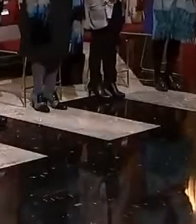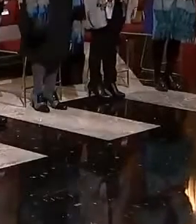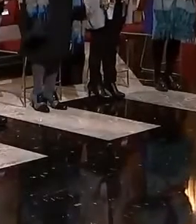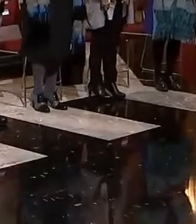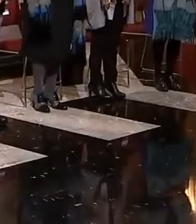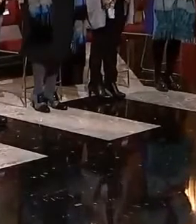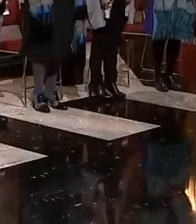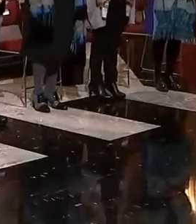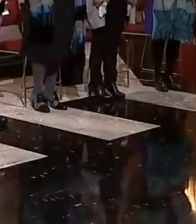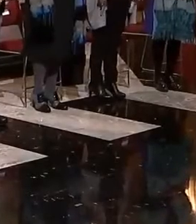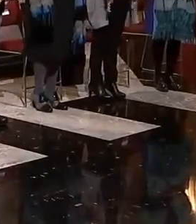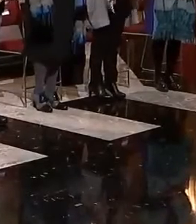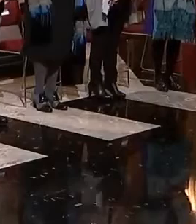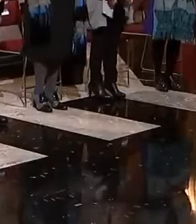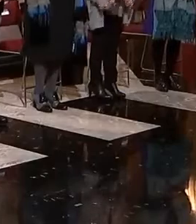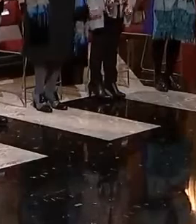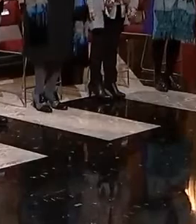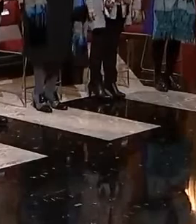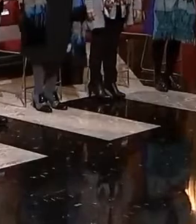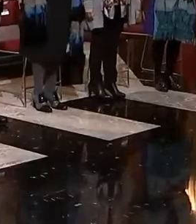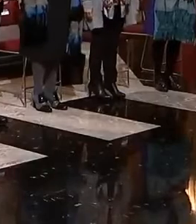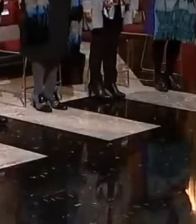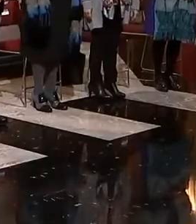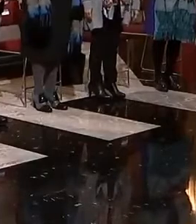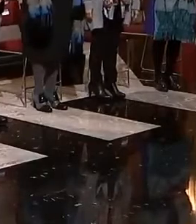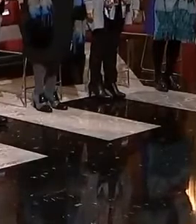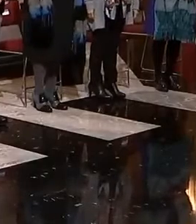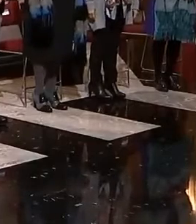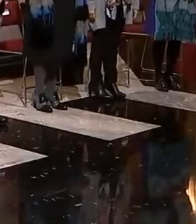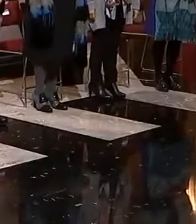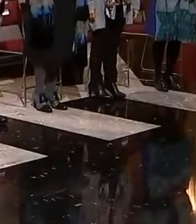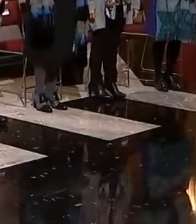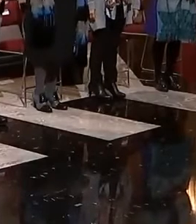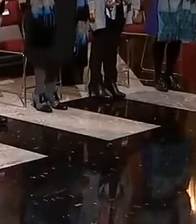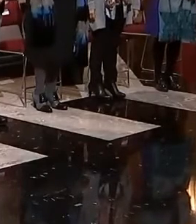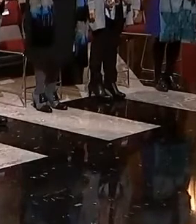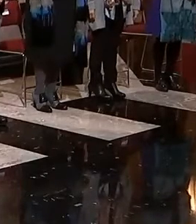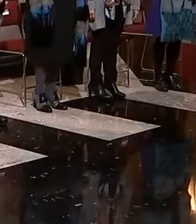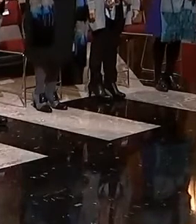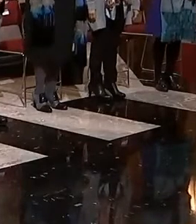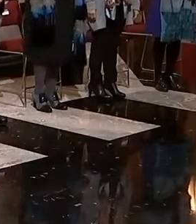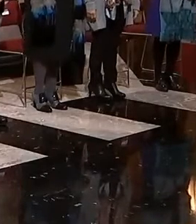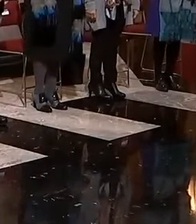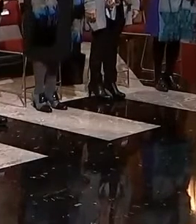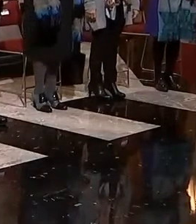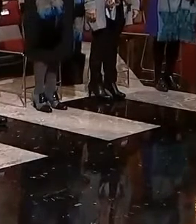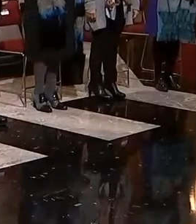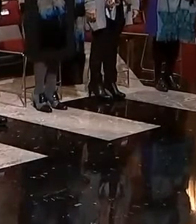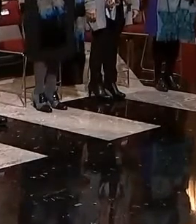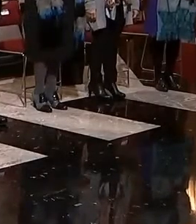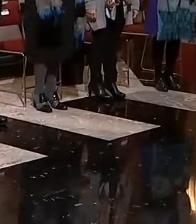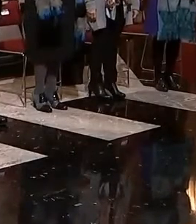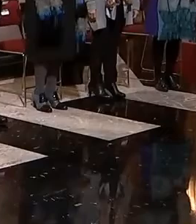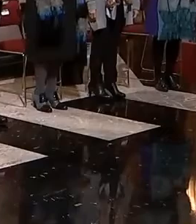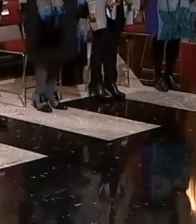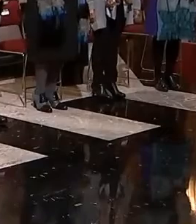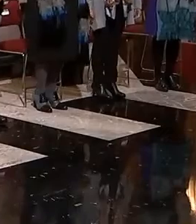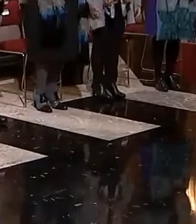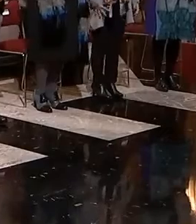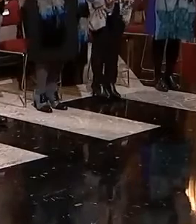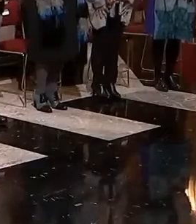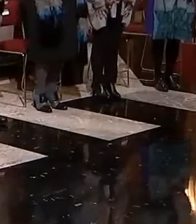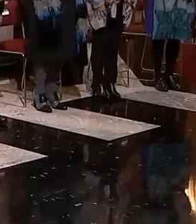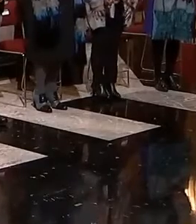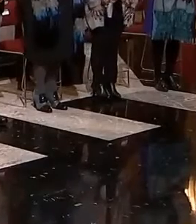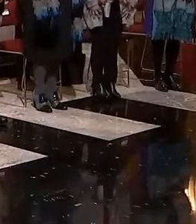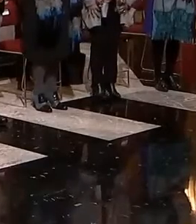Asimismo, damos la bienvenida a los representantes de los medios de comunicación y a quienes nos siguen a través de las redes sociales.